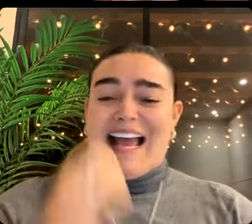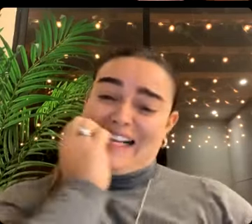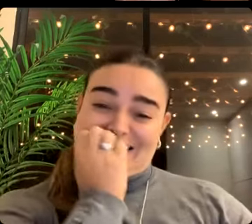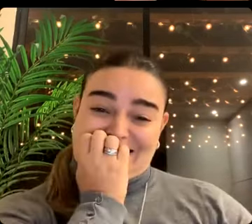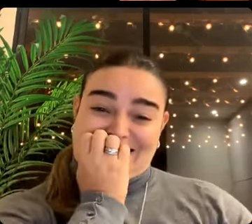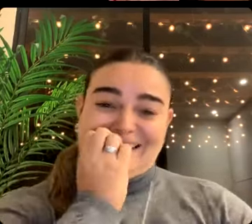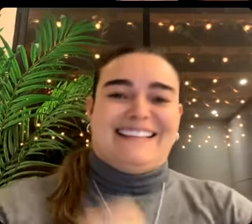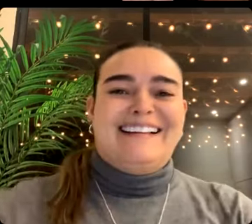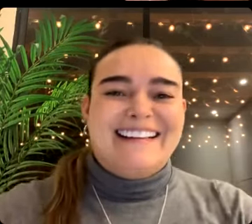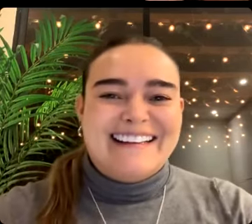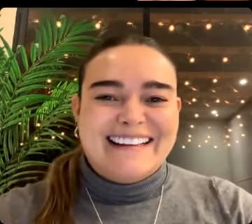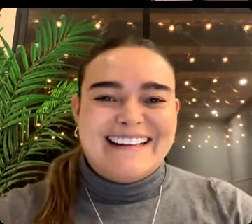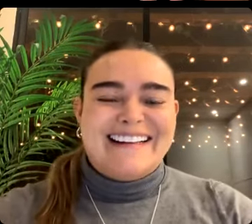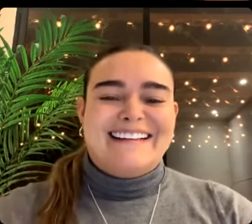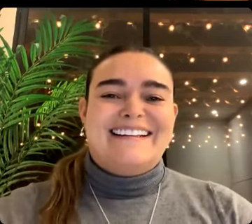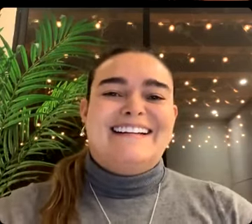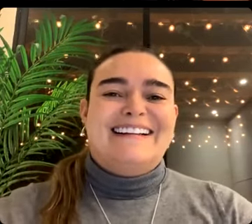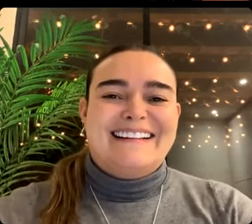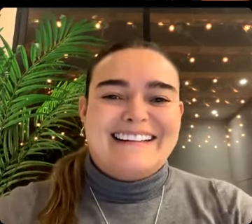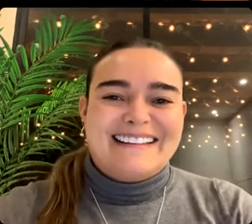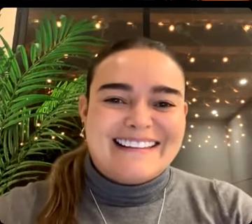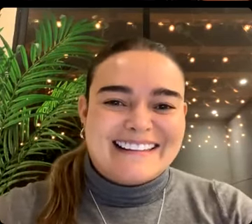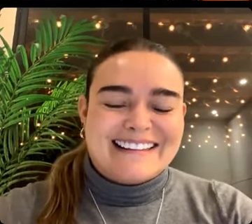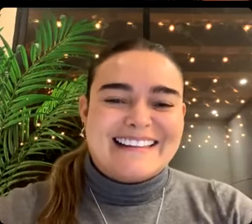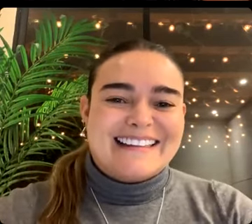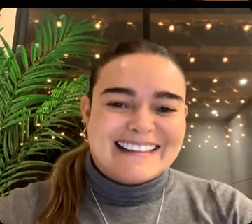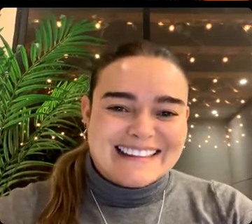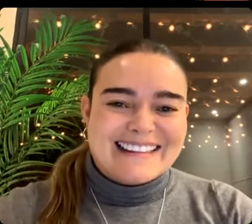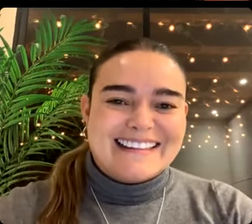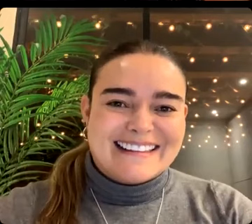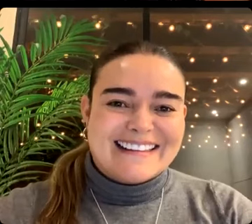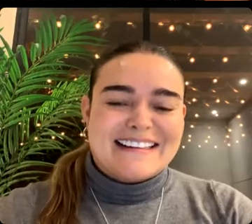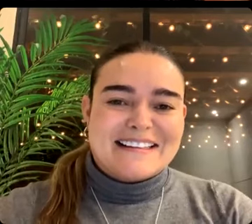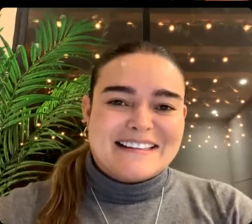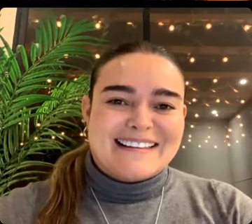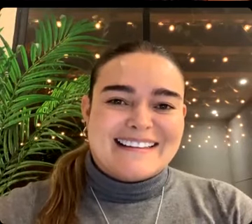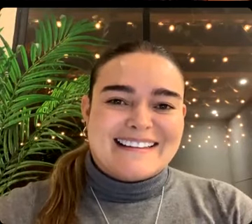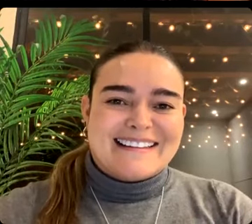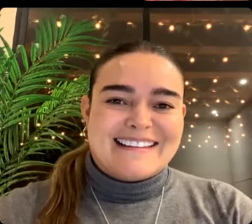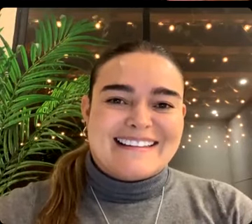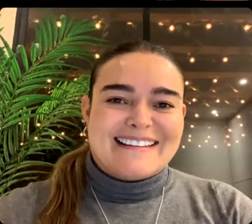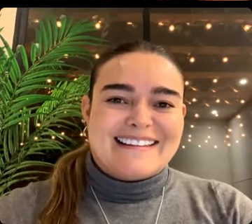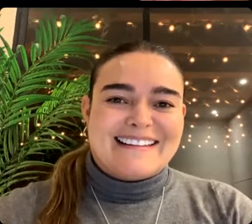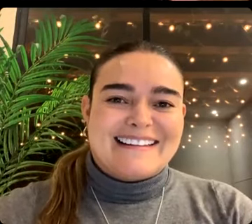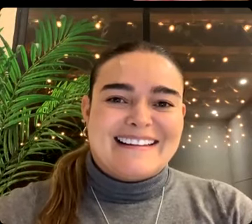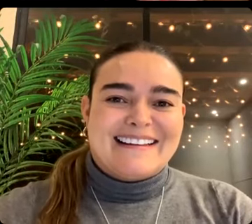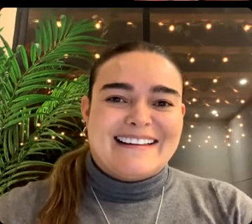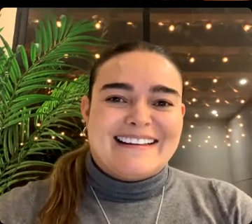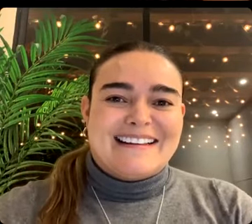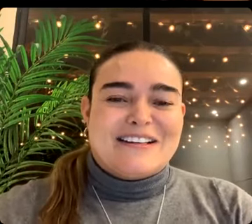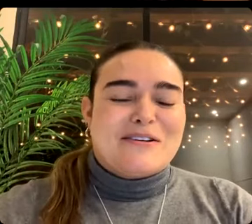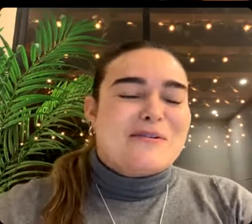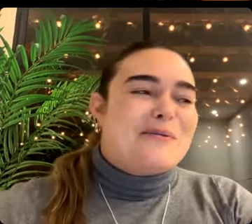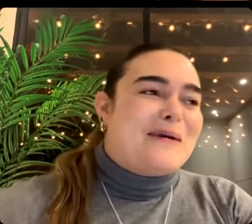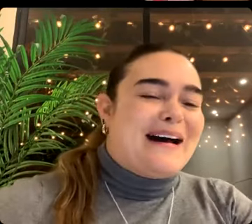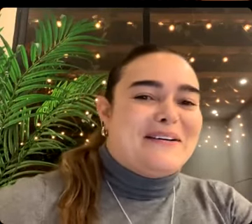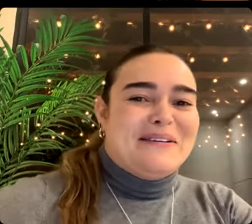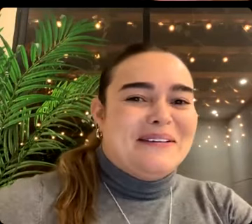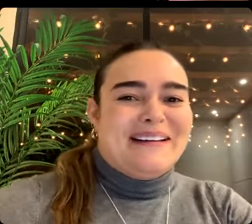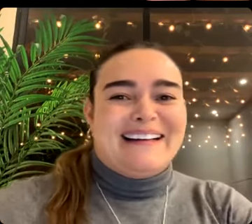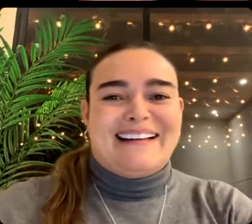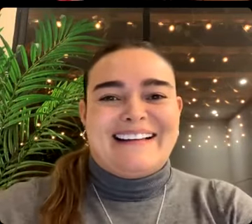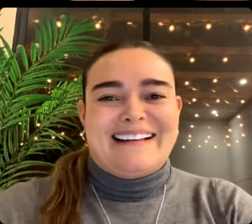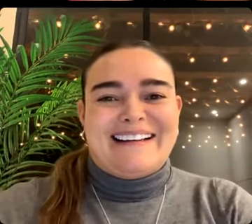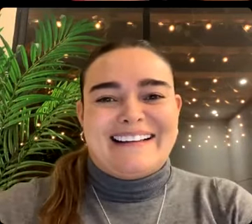más con dos categorías, nos llegaron 324 cortometrajes. Wow. En la